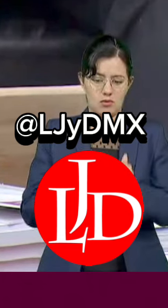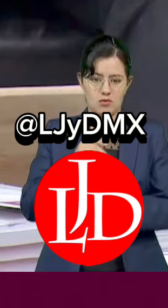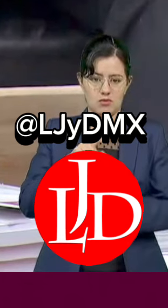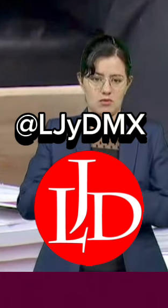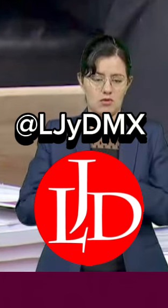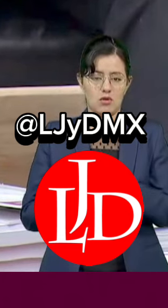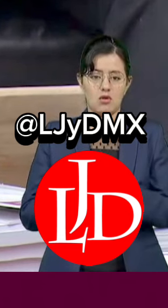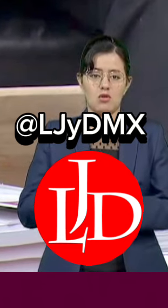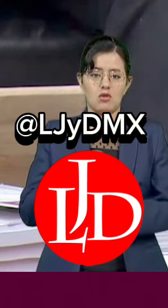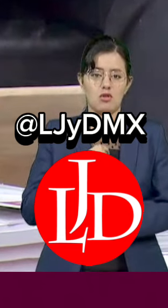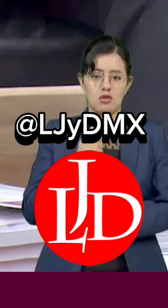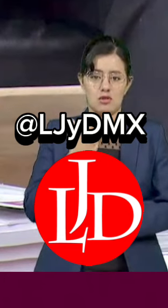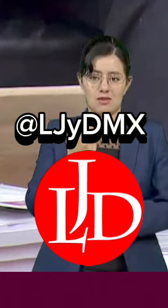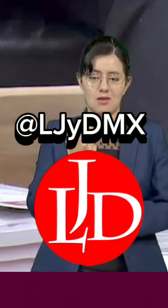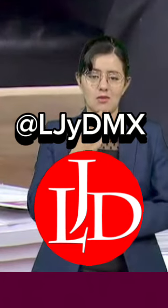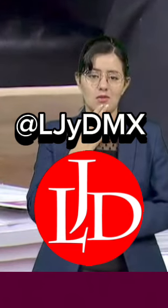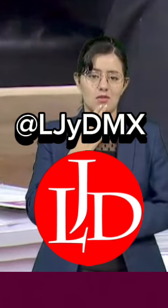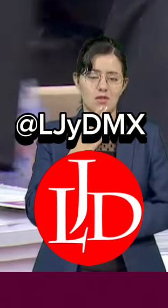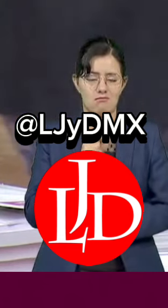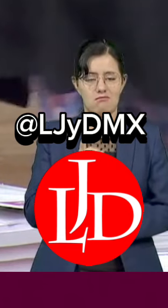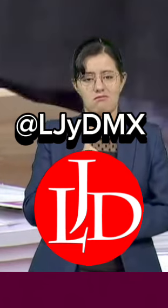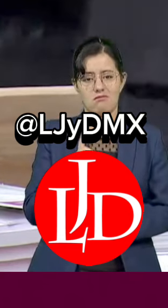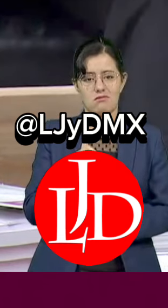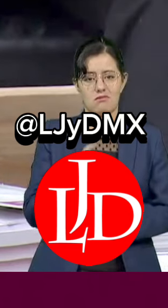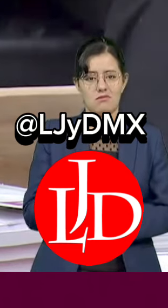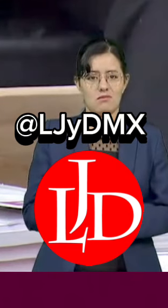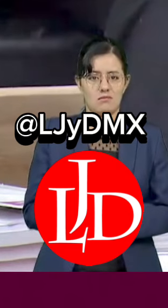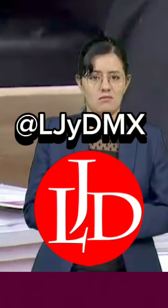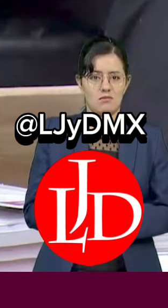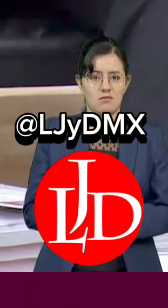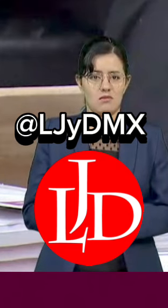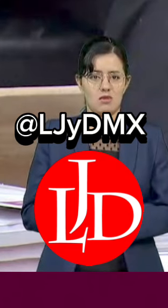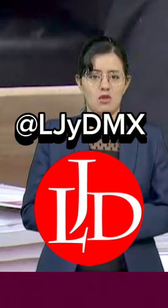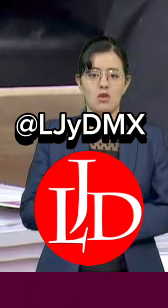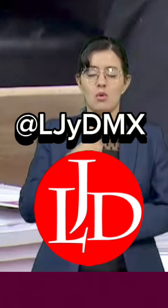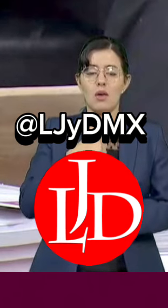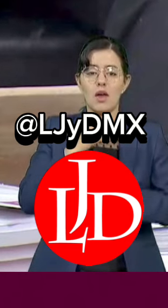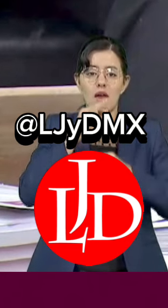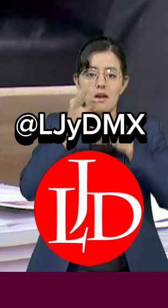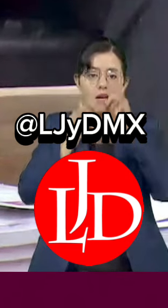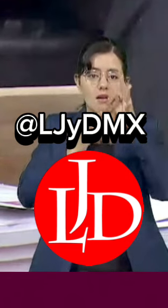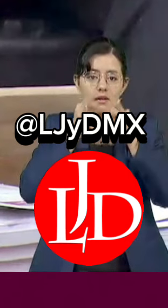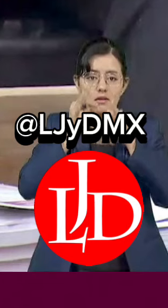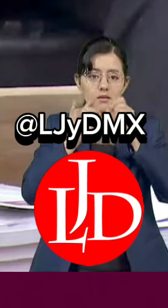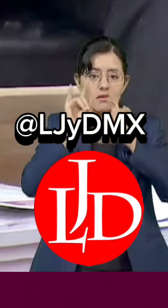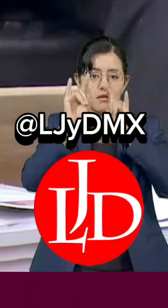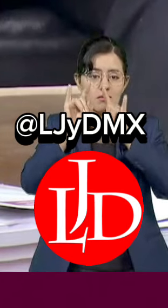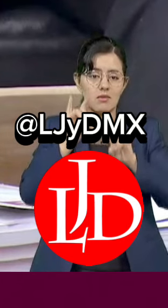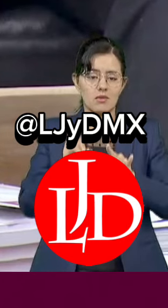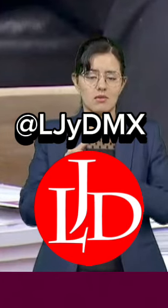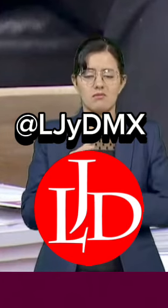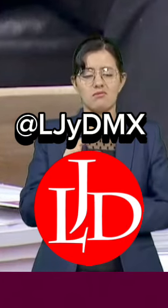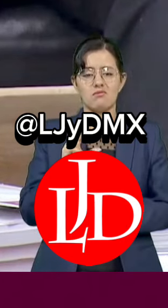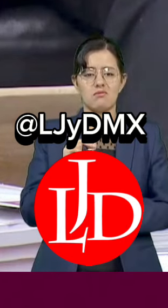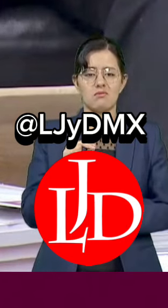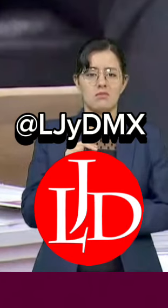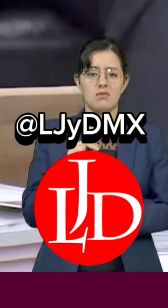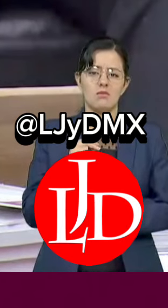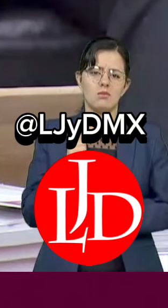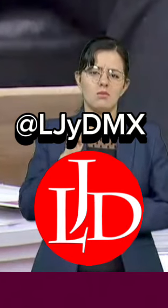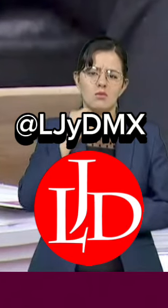que no utilicé el dinero y que no utilicé prácticamente nada de propaganda, y a pesar de eso le gané